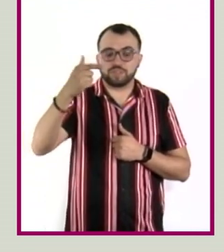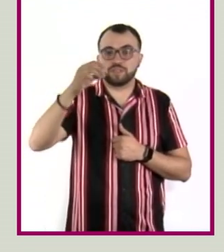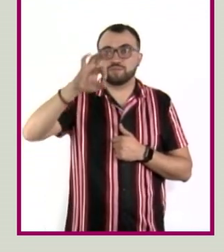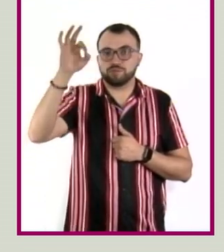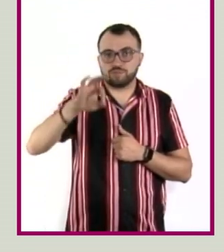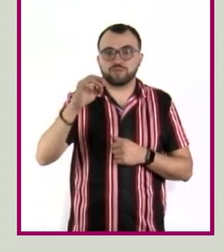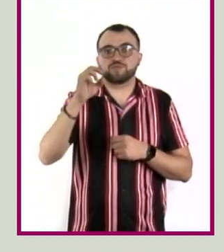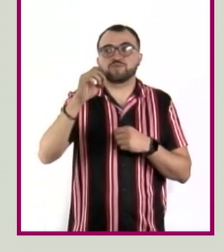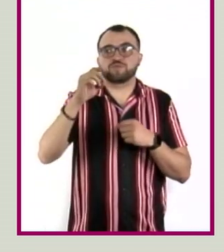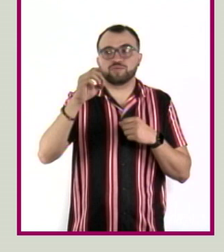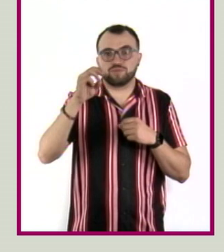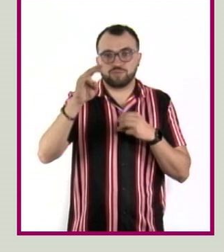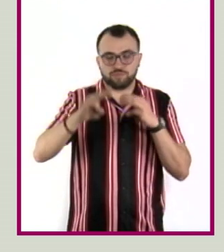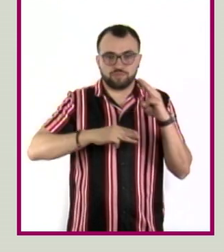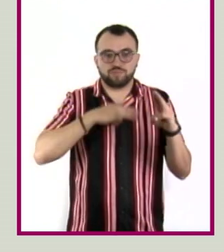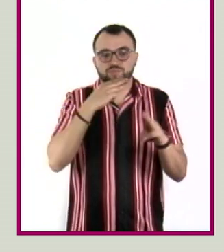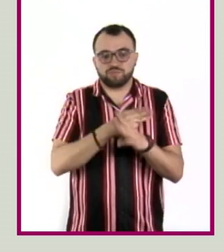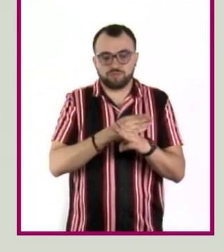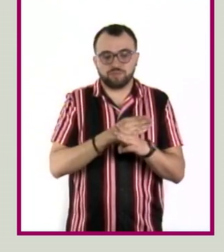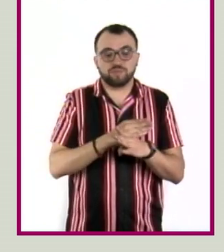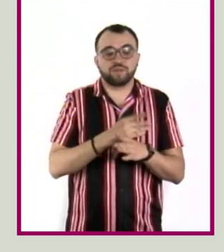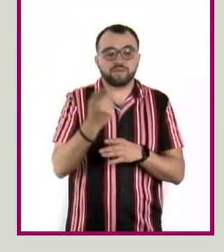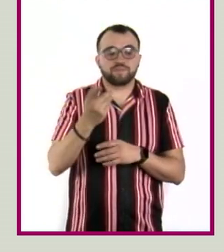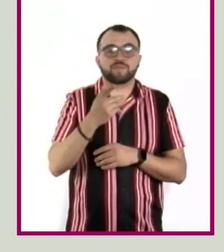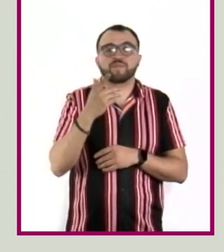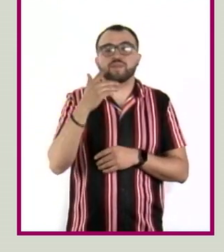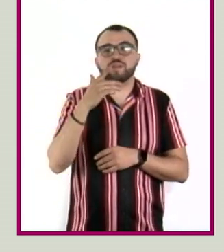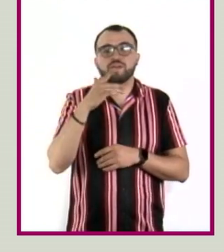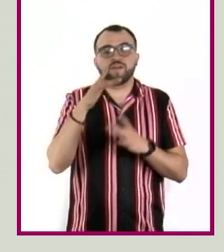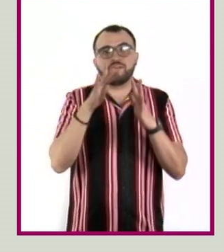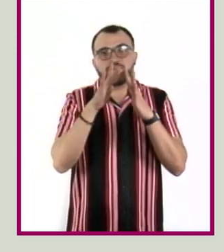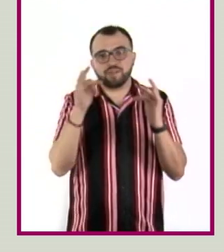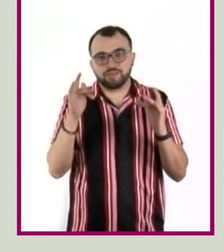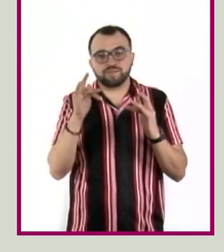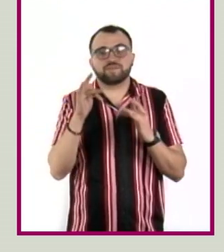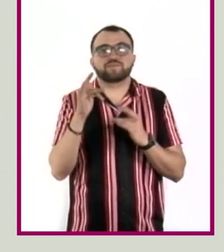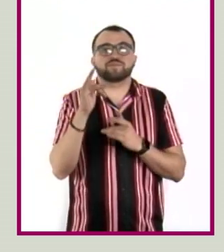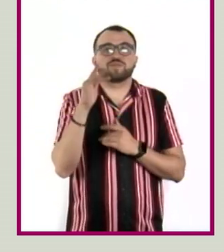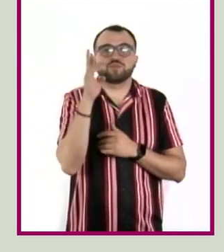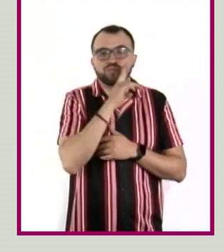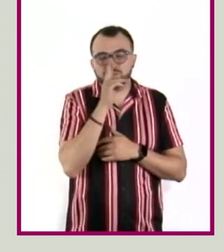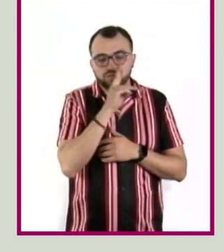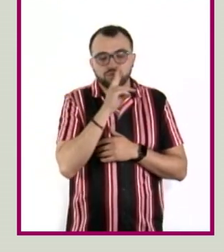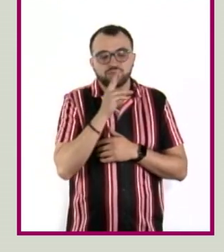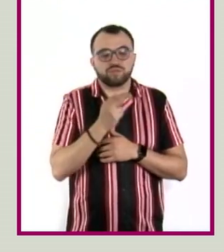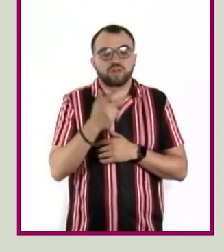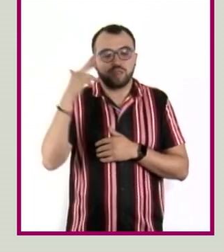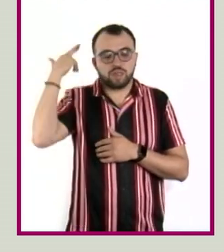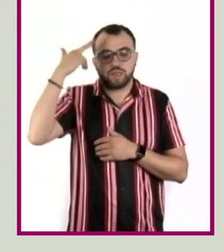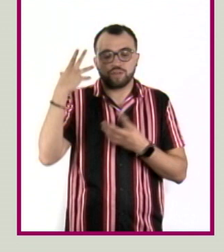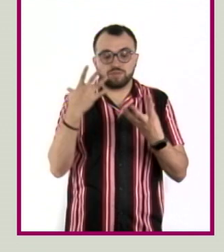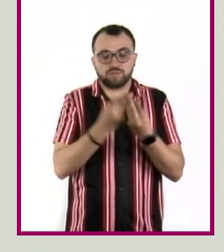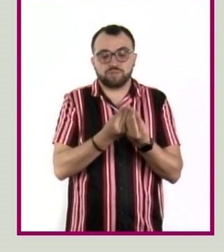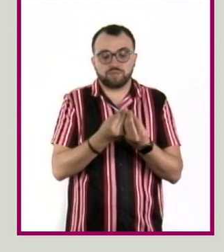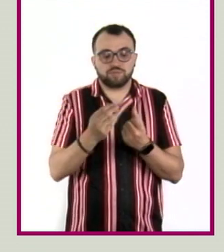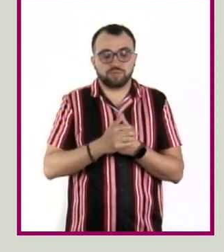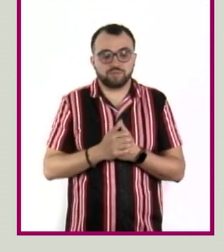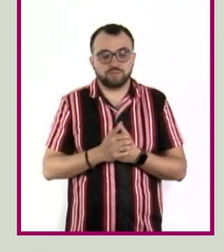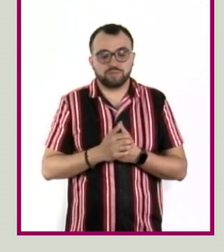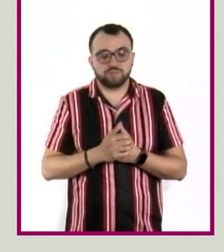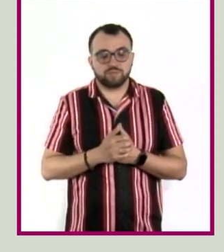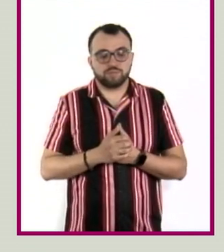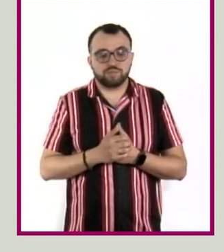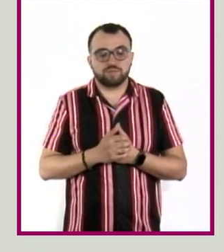3.7% mundial, seguidos por Francia, Rusia y Reino Unido, con 64.000 millones,